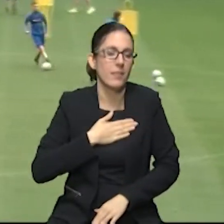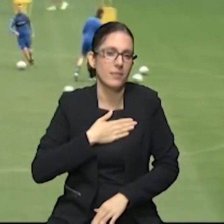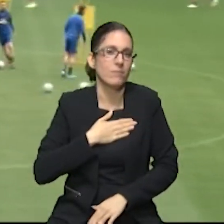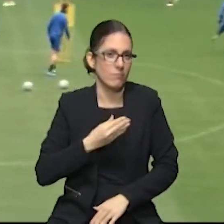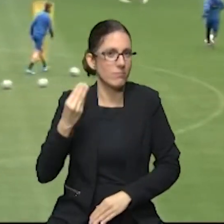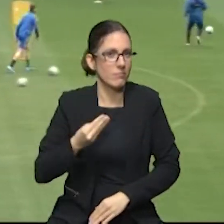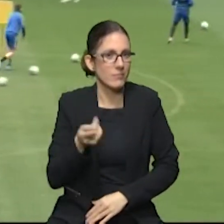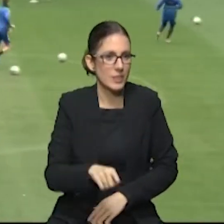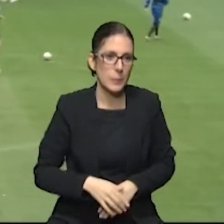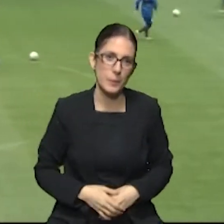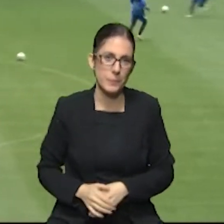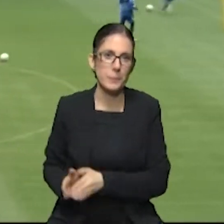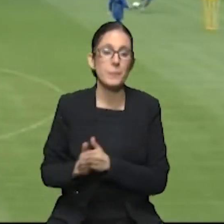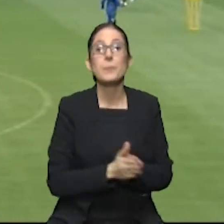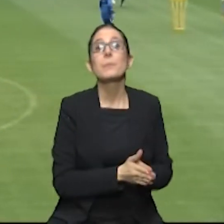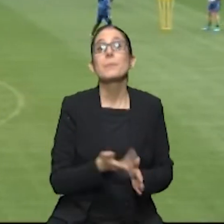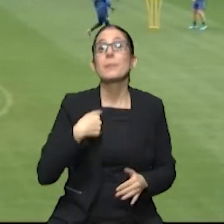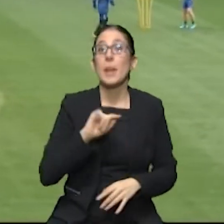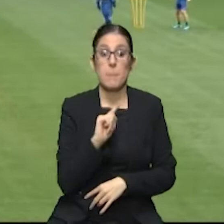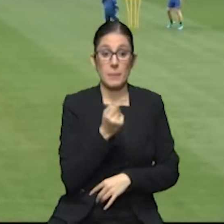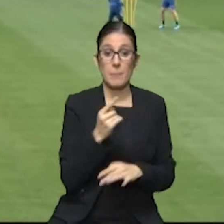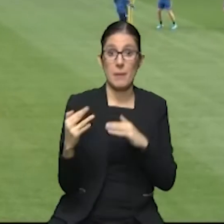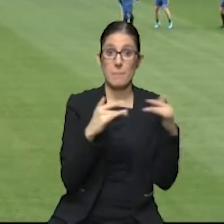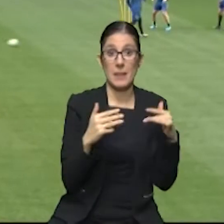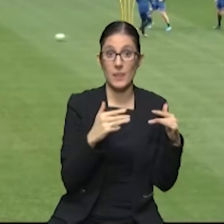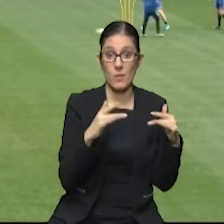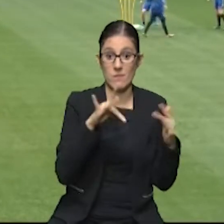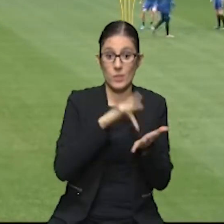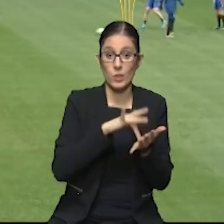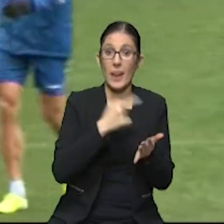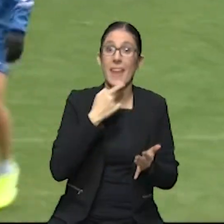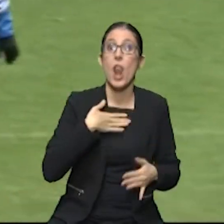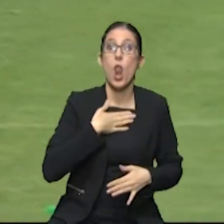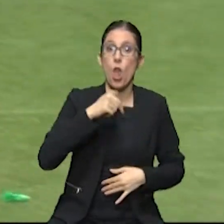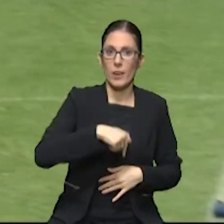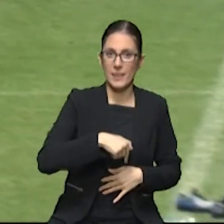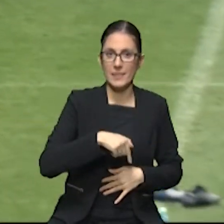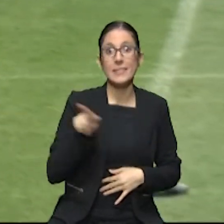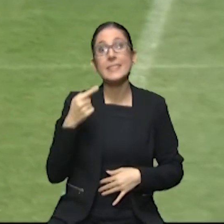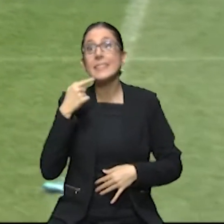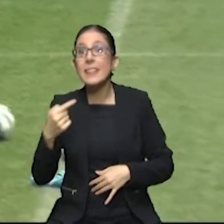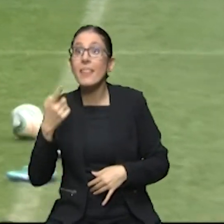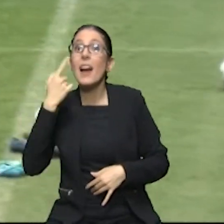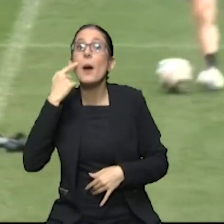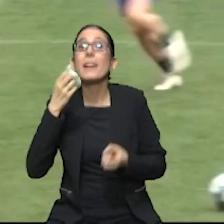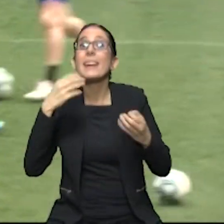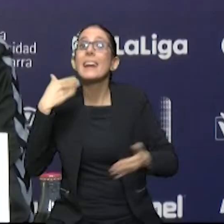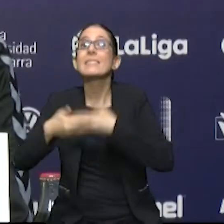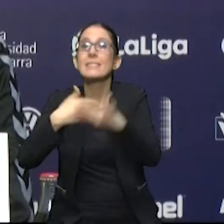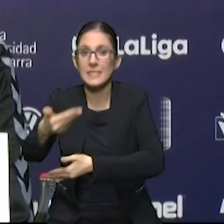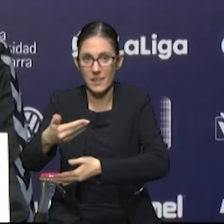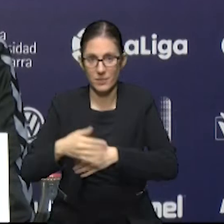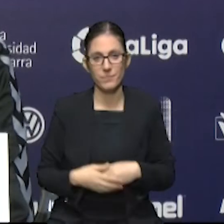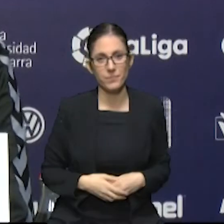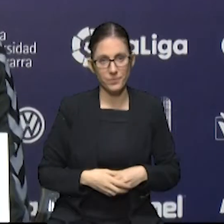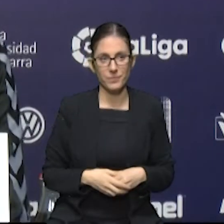vuelta del campeonato con el primero de los dos partidos consecutivos que Osasuna disputará como local y que como reconoce el propio Arrasate marcarán el devenir de la temporada. Esto nos va